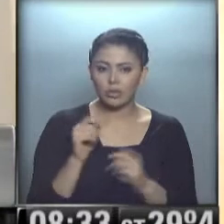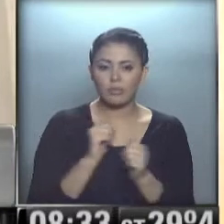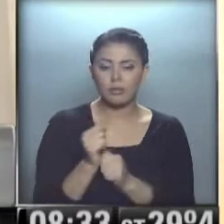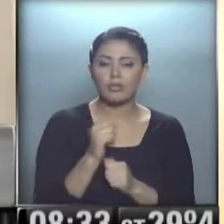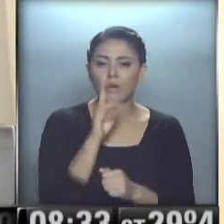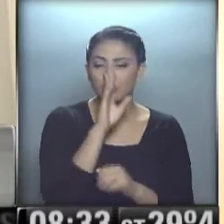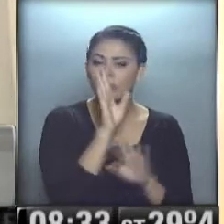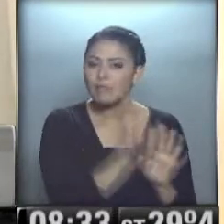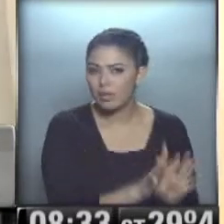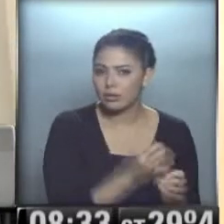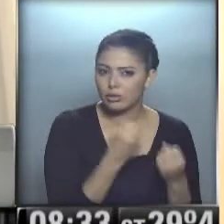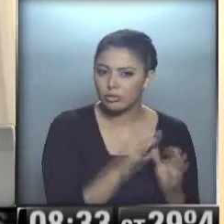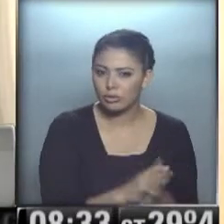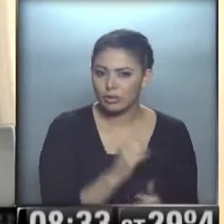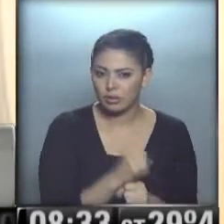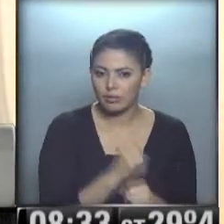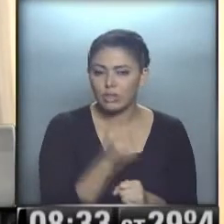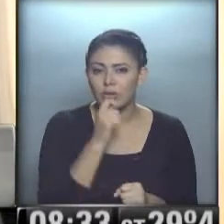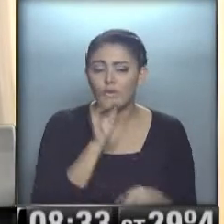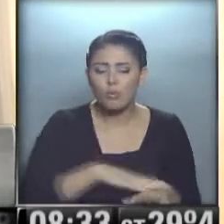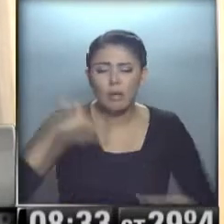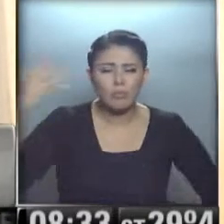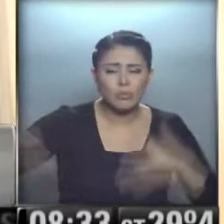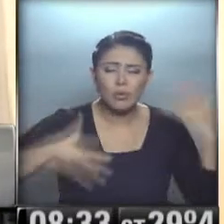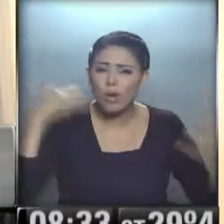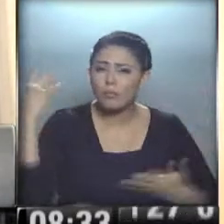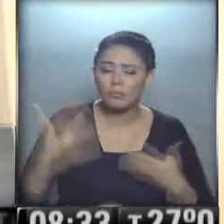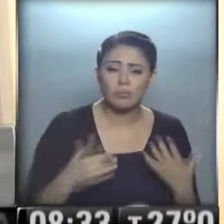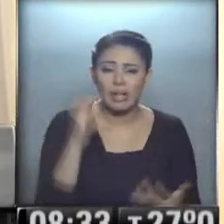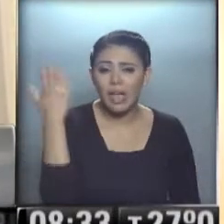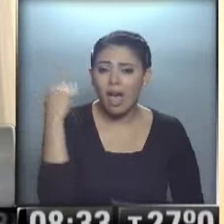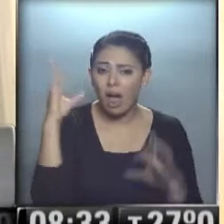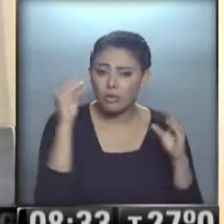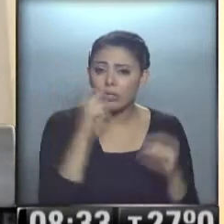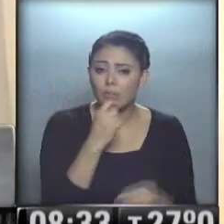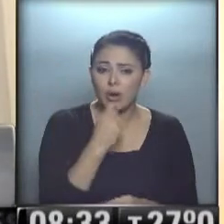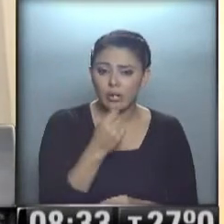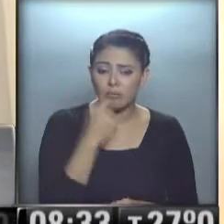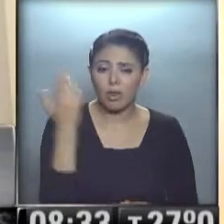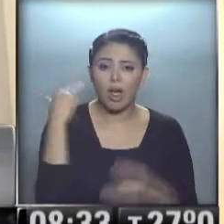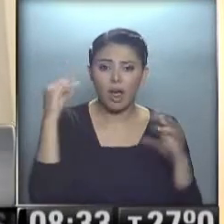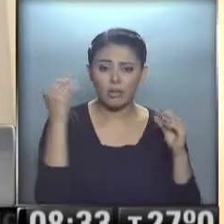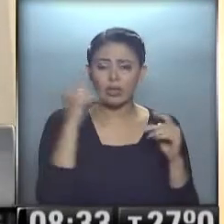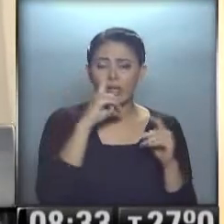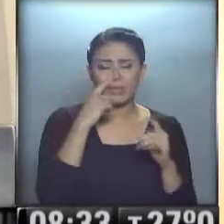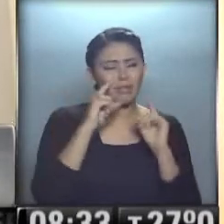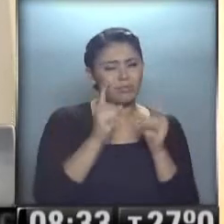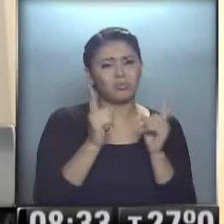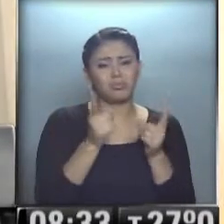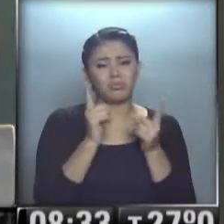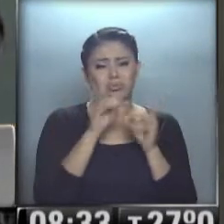al costado después del caos que se vivió anoche, por ejemplo, que se seguía viviendo después de tantos días de